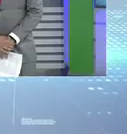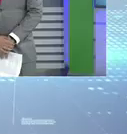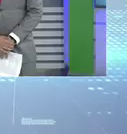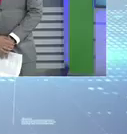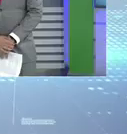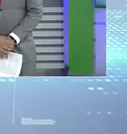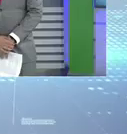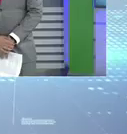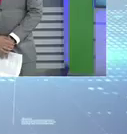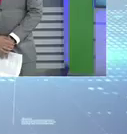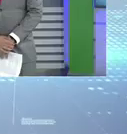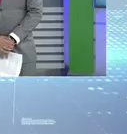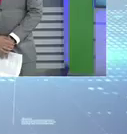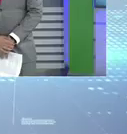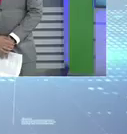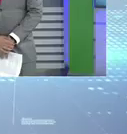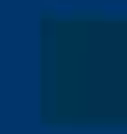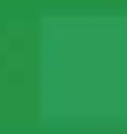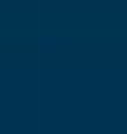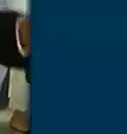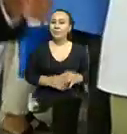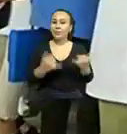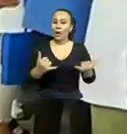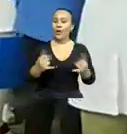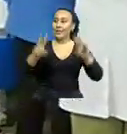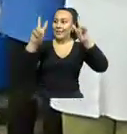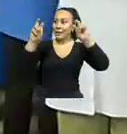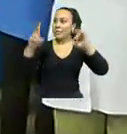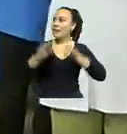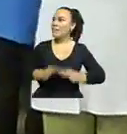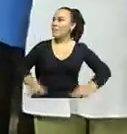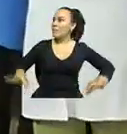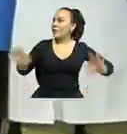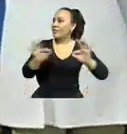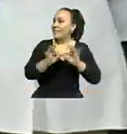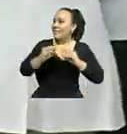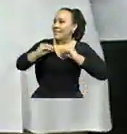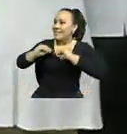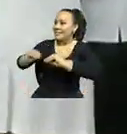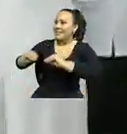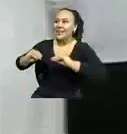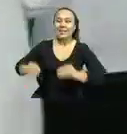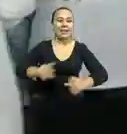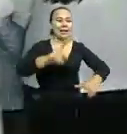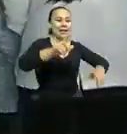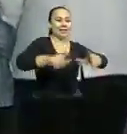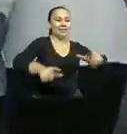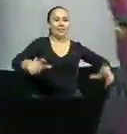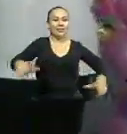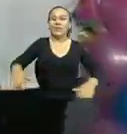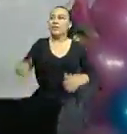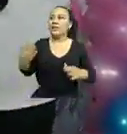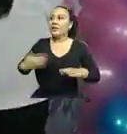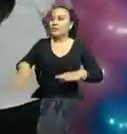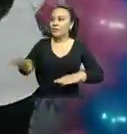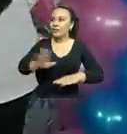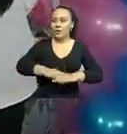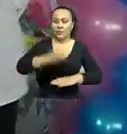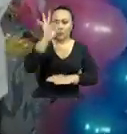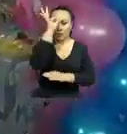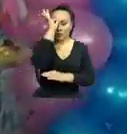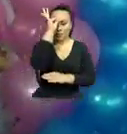tarea muy buena, por supuesto que sí, una tarea ejemplarizadora, sobre todo cuando hablamos de la